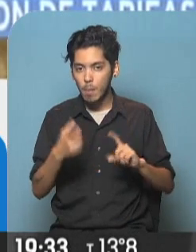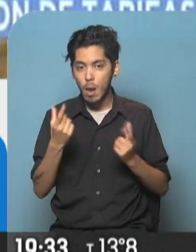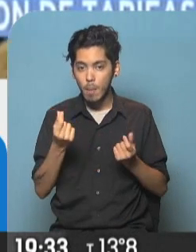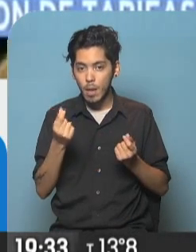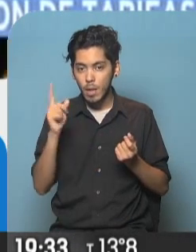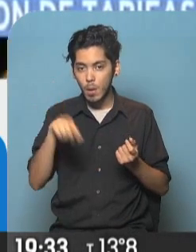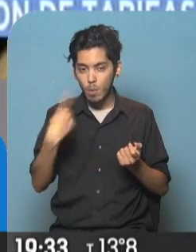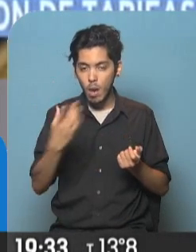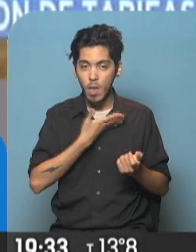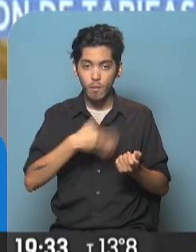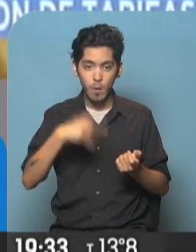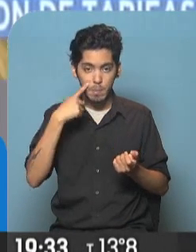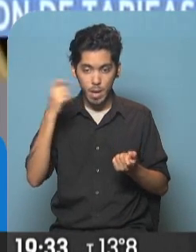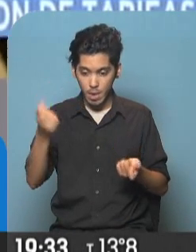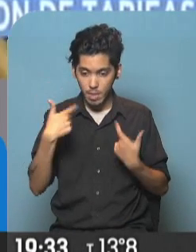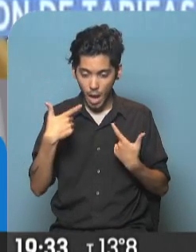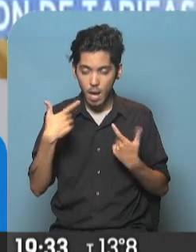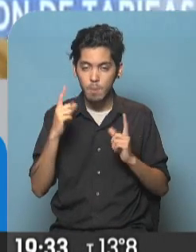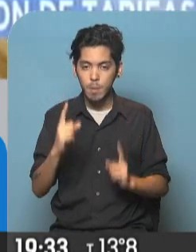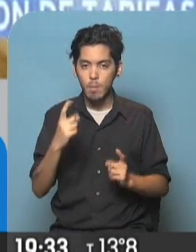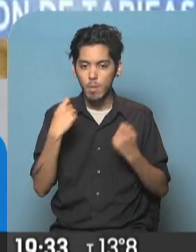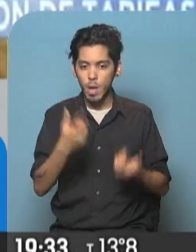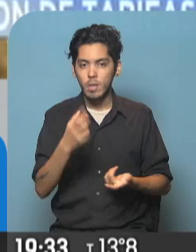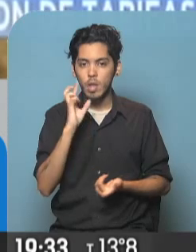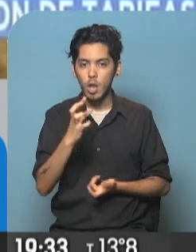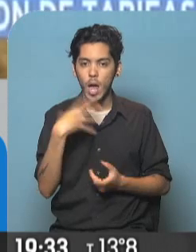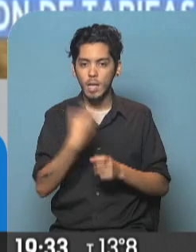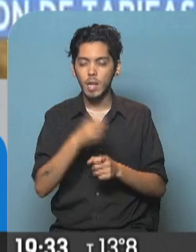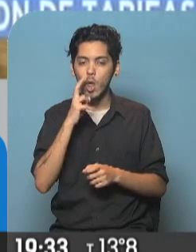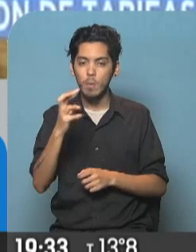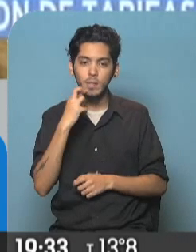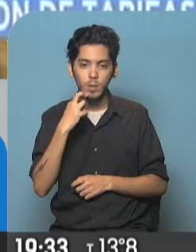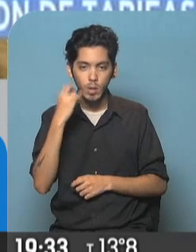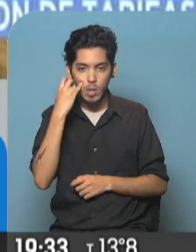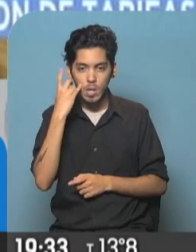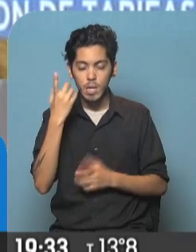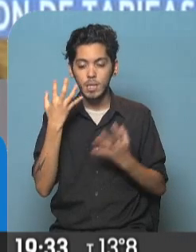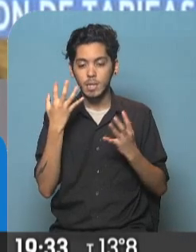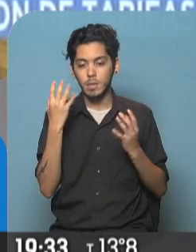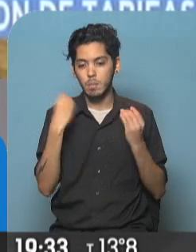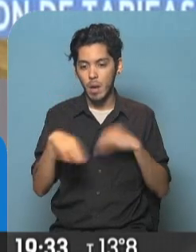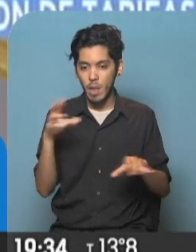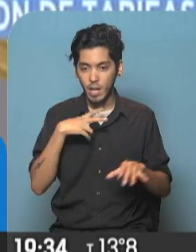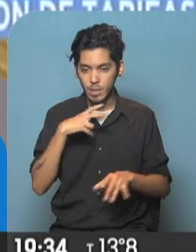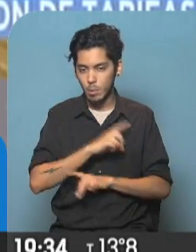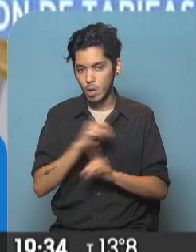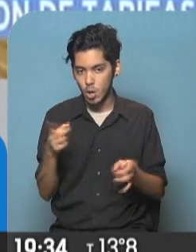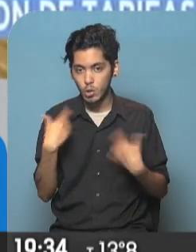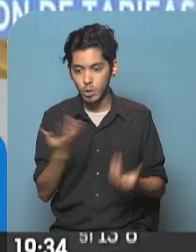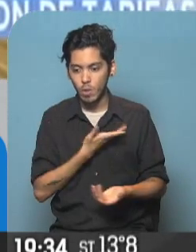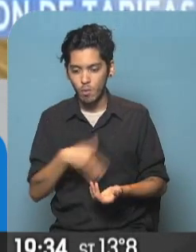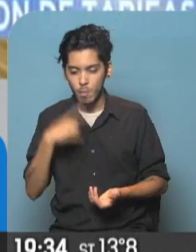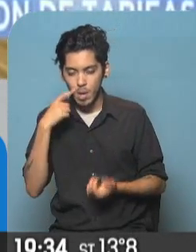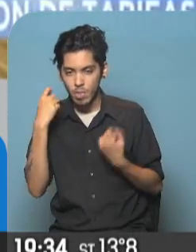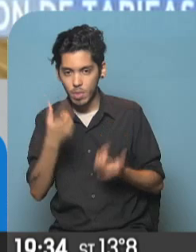desembolsa el fondo lo que hace es blindar te de dólares hasta el 2019 y evita tener que estar perdiendo reservas lo que pasa que el fondo cuando te da esa